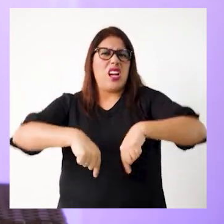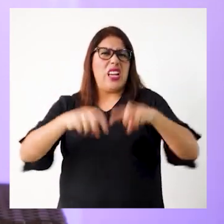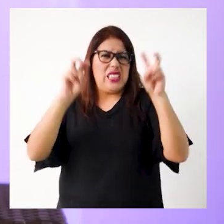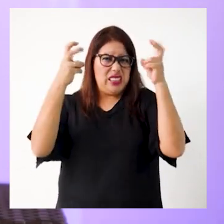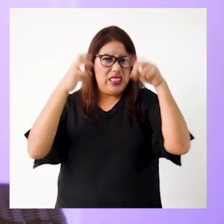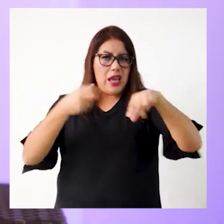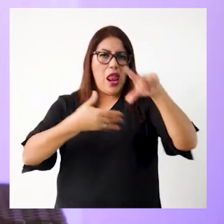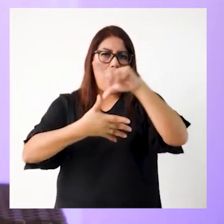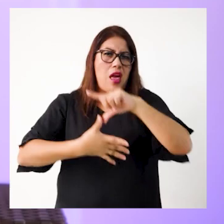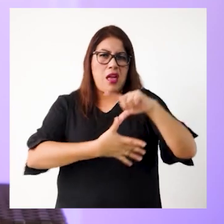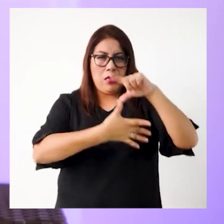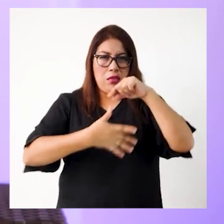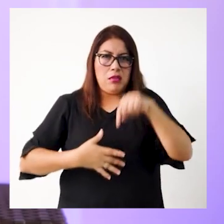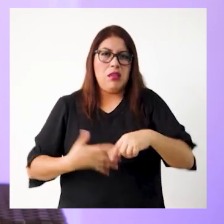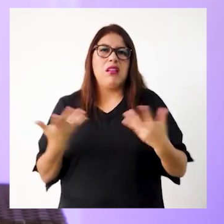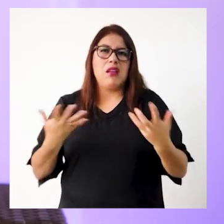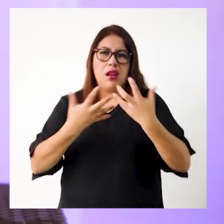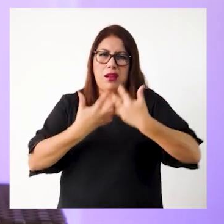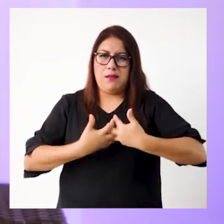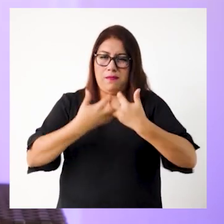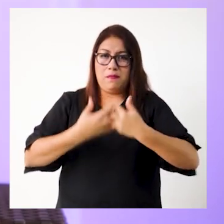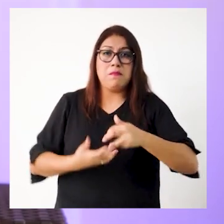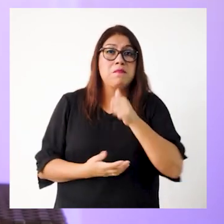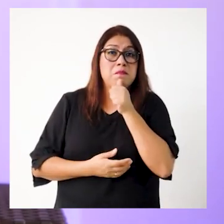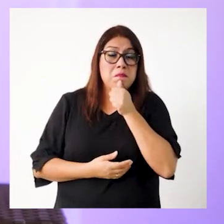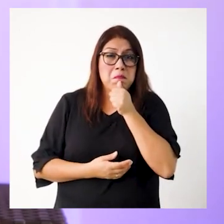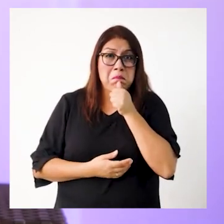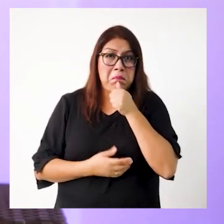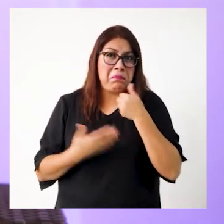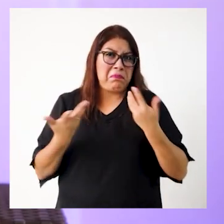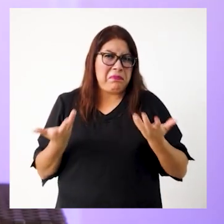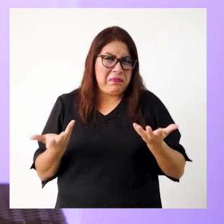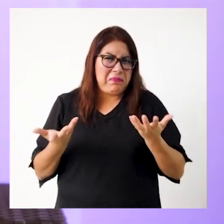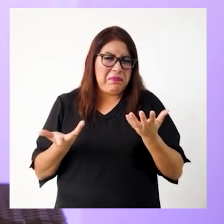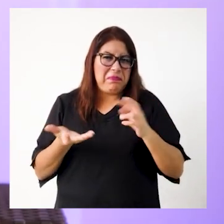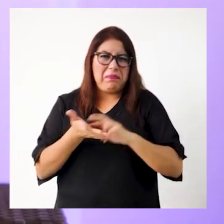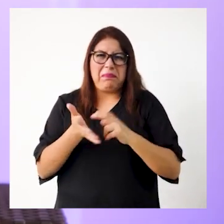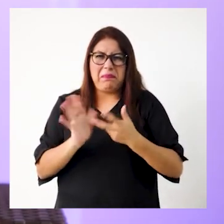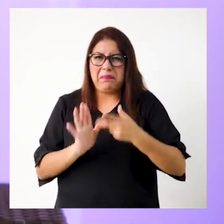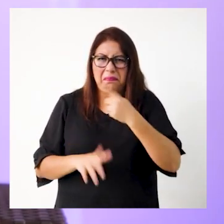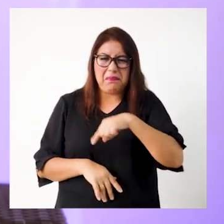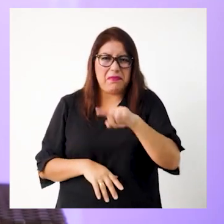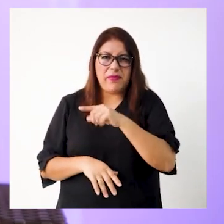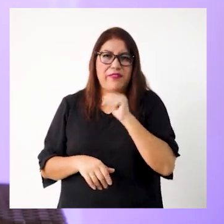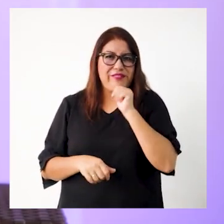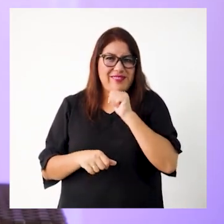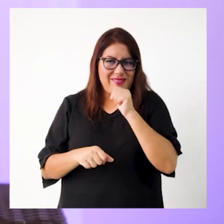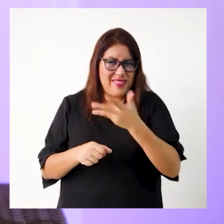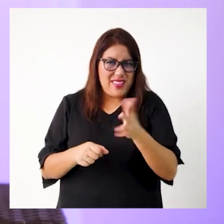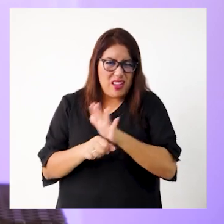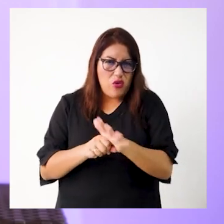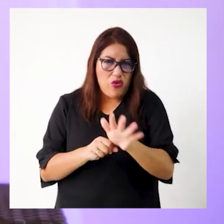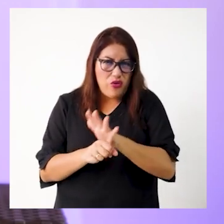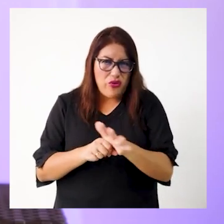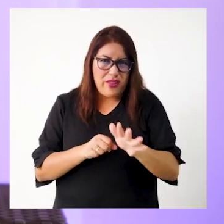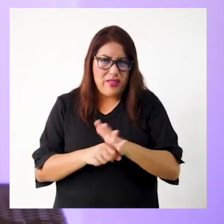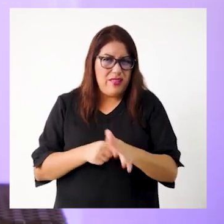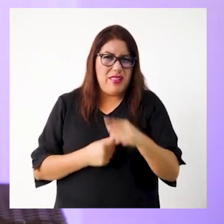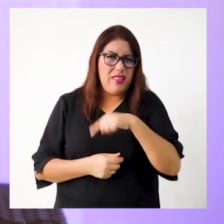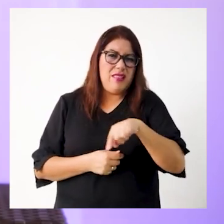aquí, en Latinoamérica, la empresa privada no está lo